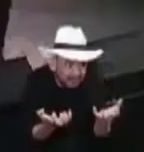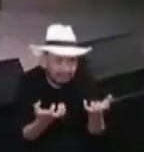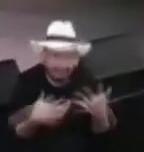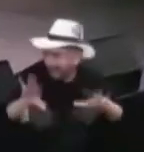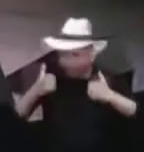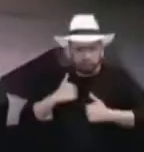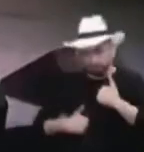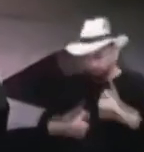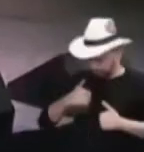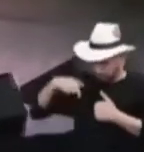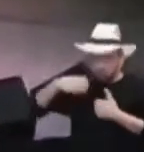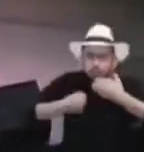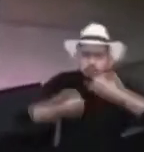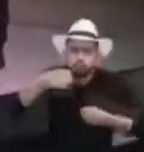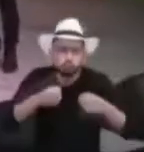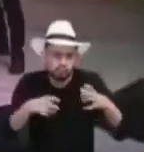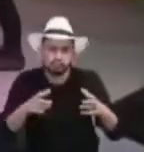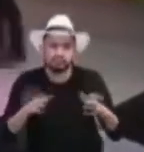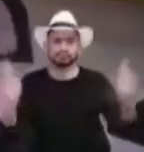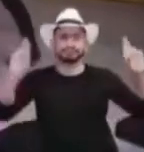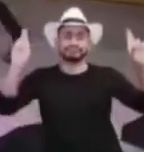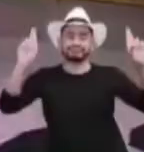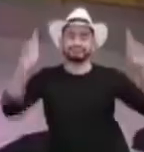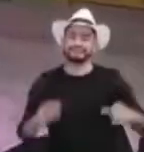amorra. Muchas gracias. Gracias.